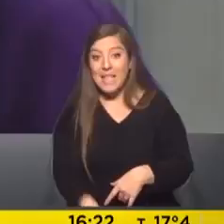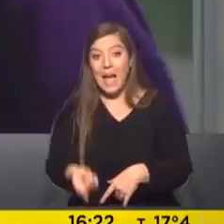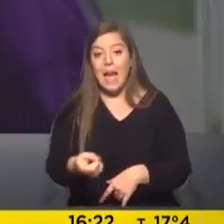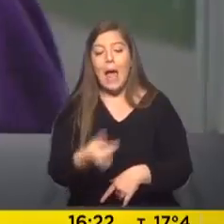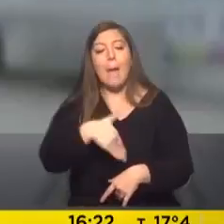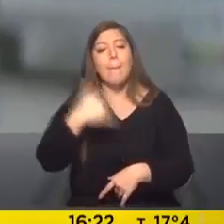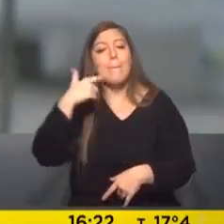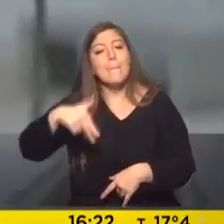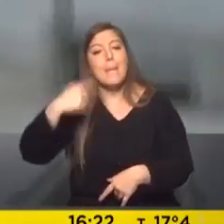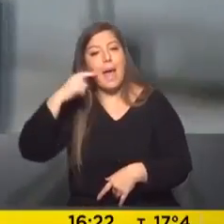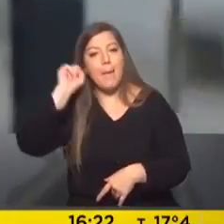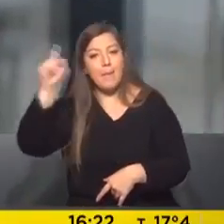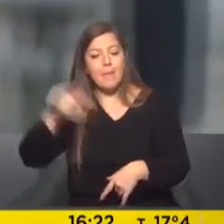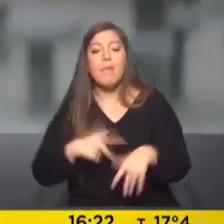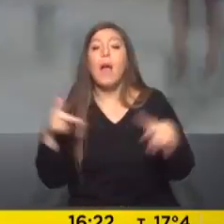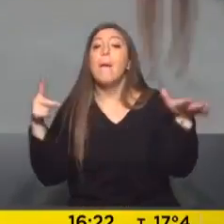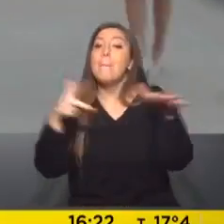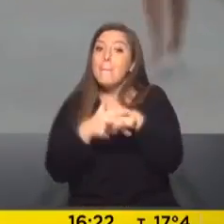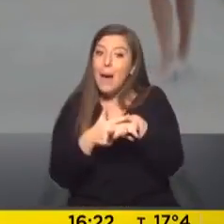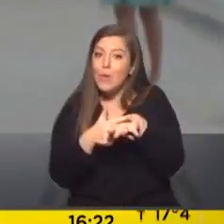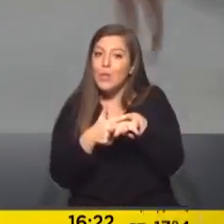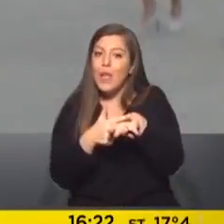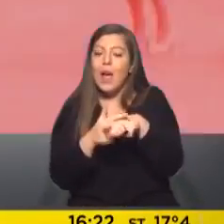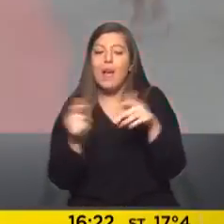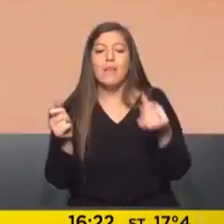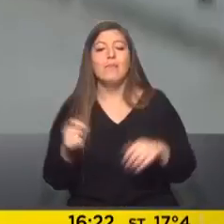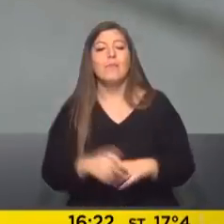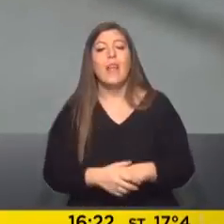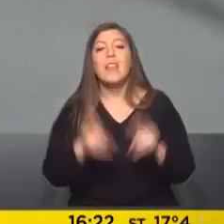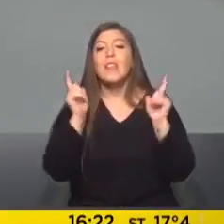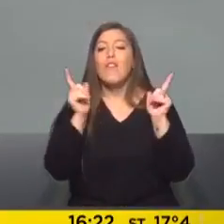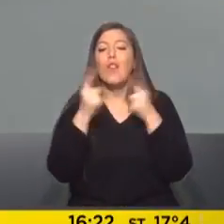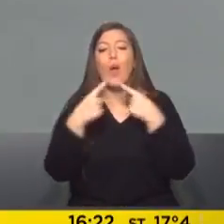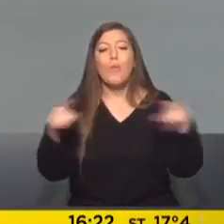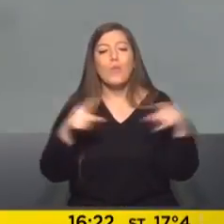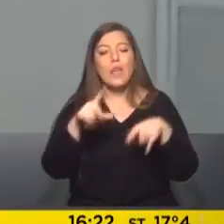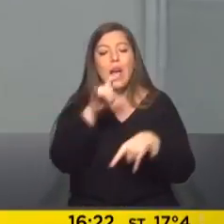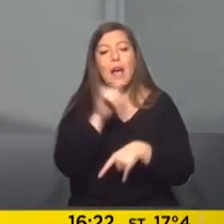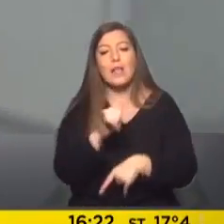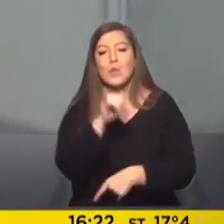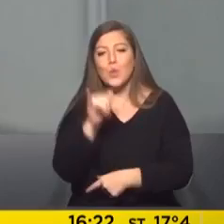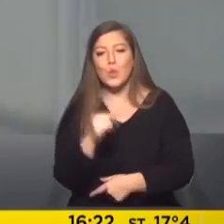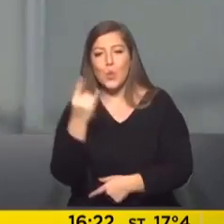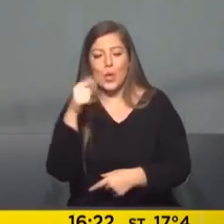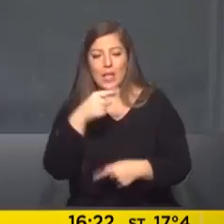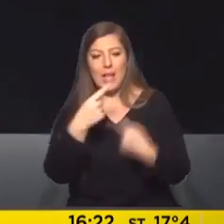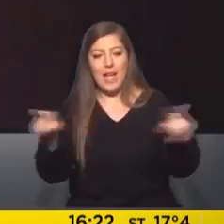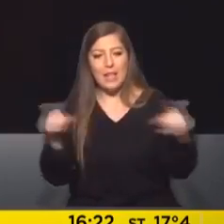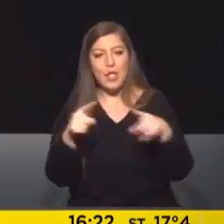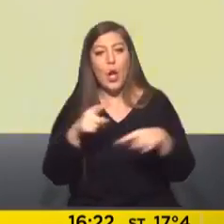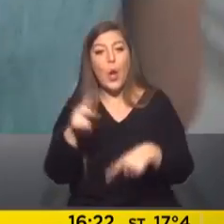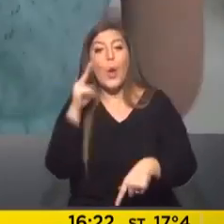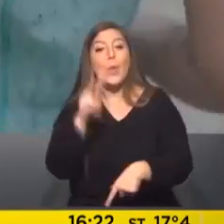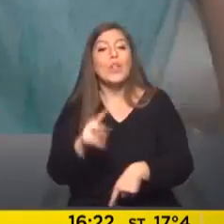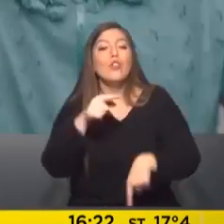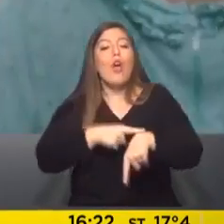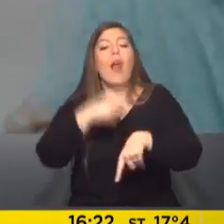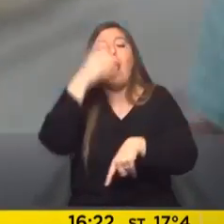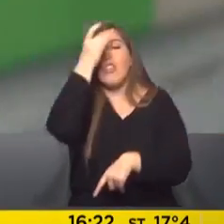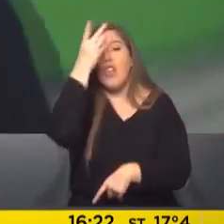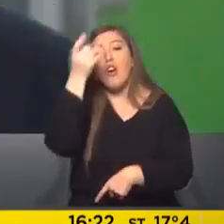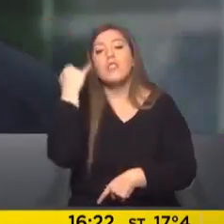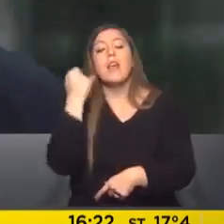Miami. Nos vamos a una pausa en Con Voz Propia, disfrutando de la música de Cazzu con esta canción, visto a las 0 horas del disco